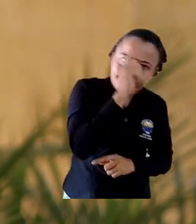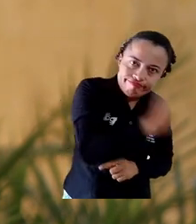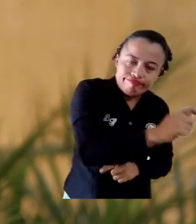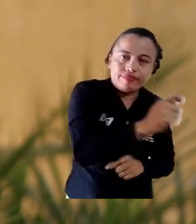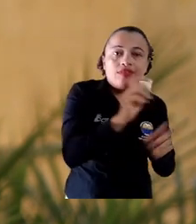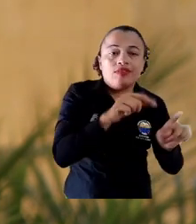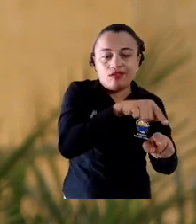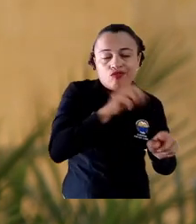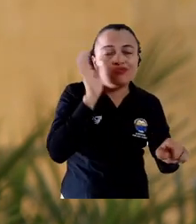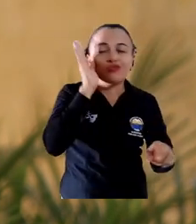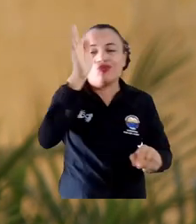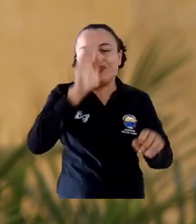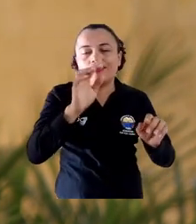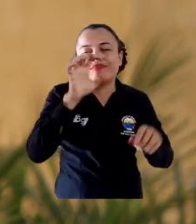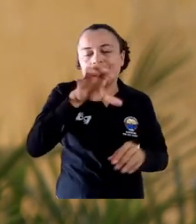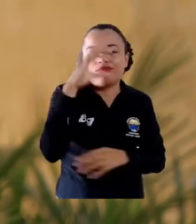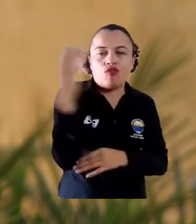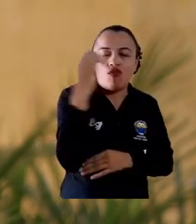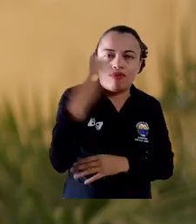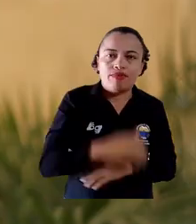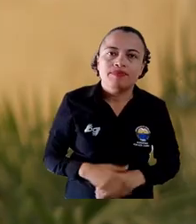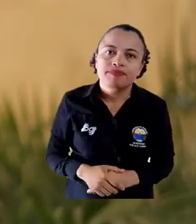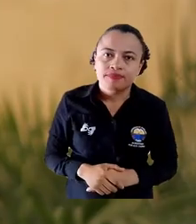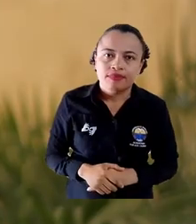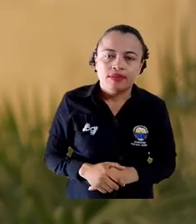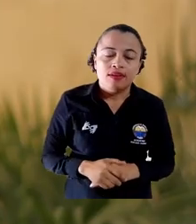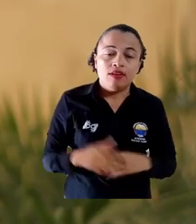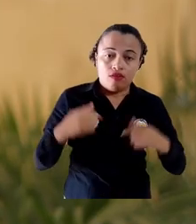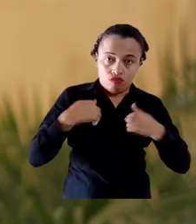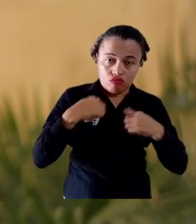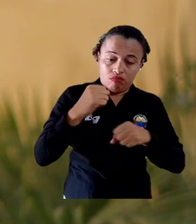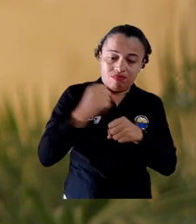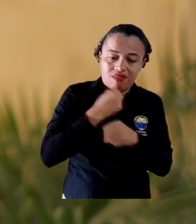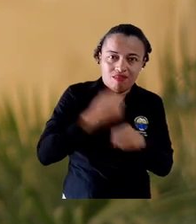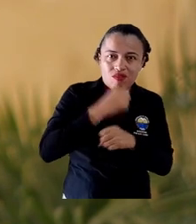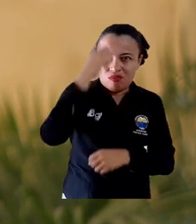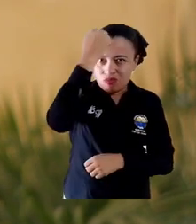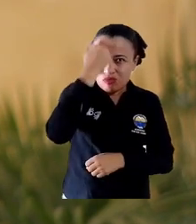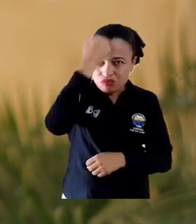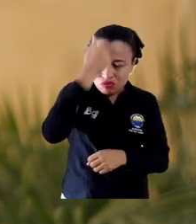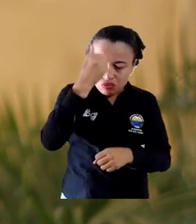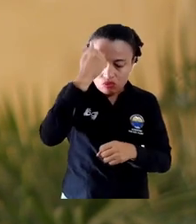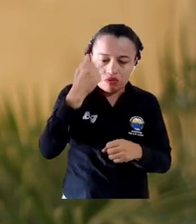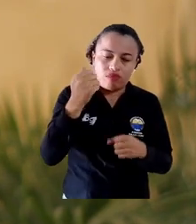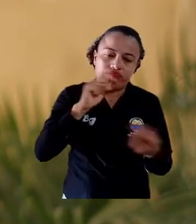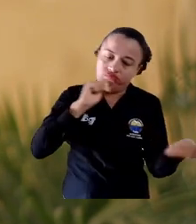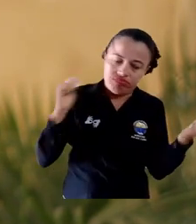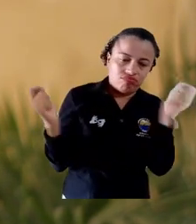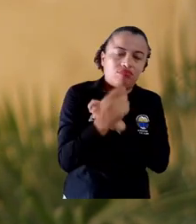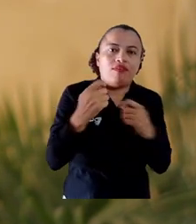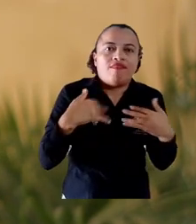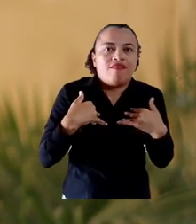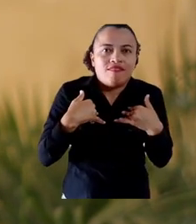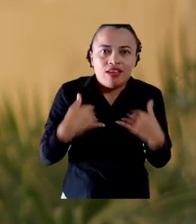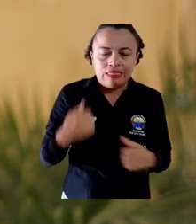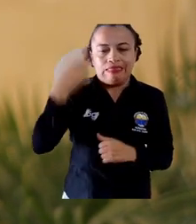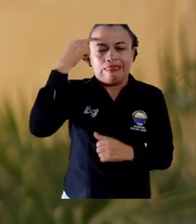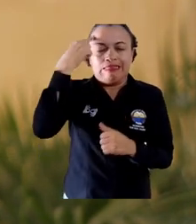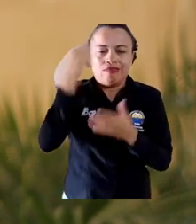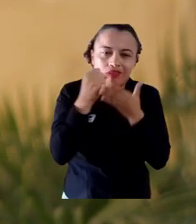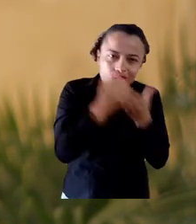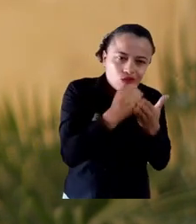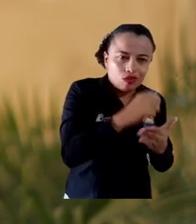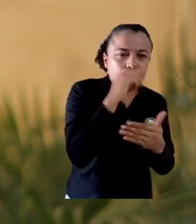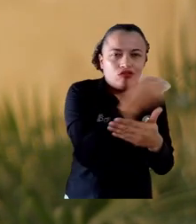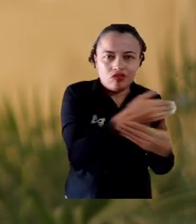tiempo y que realmente son el centro y el futuro del país. Realmente mi práctica pedagógica cambió, me siento mucho más feliz, siento que estoy ayudando